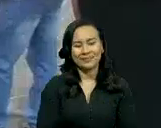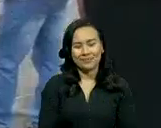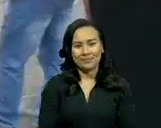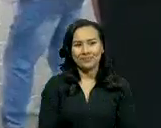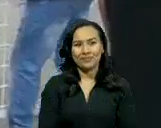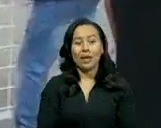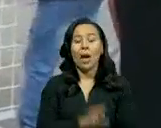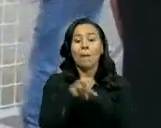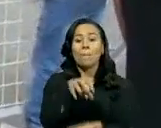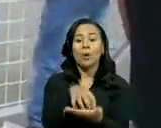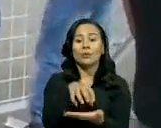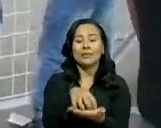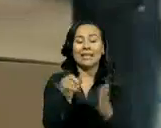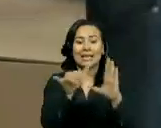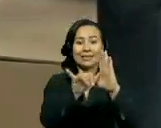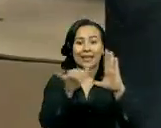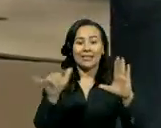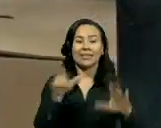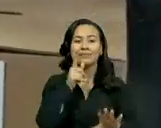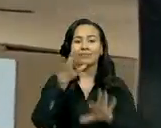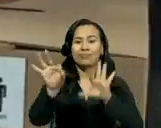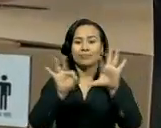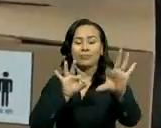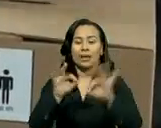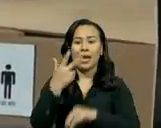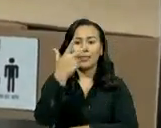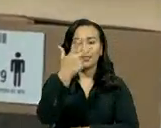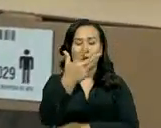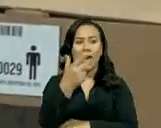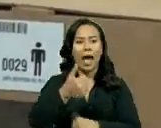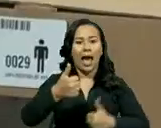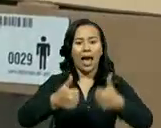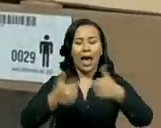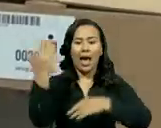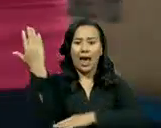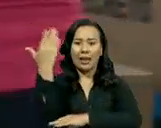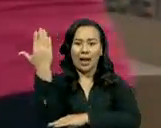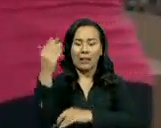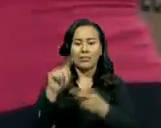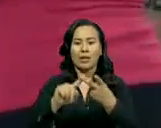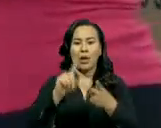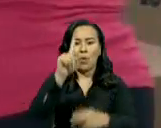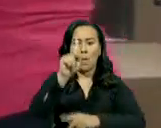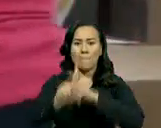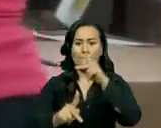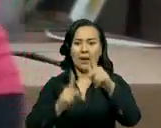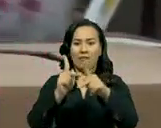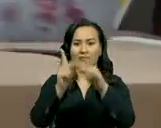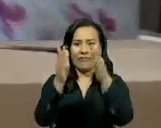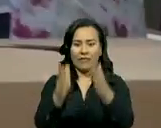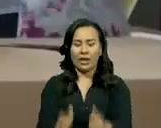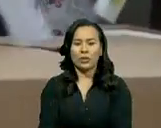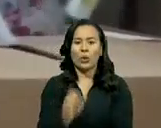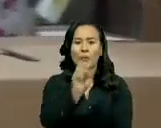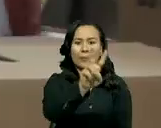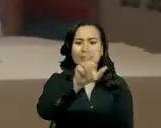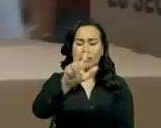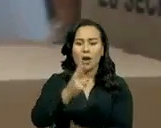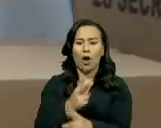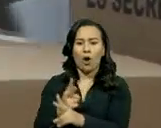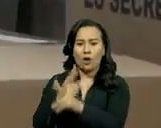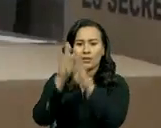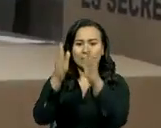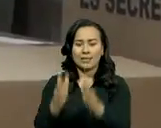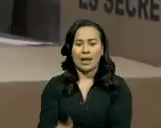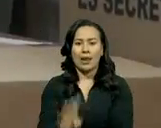En la provincia de Santa Elena fueron elegidos 3 alcaldes y un prefecto, además de 23 concejales y 40